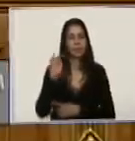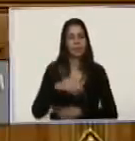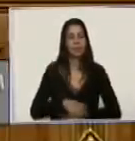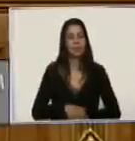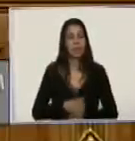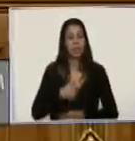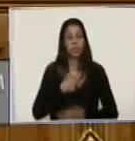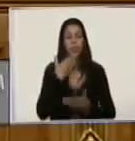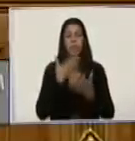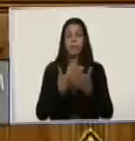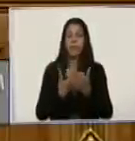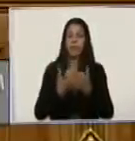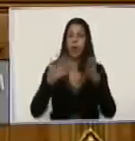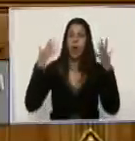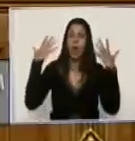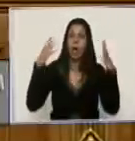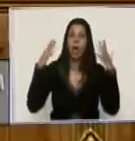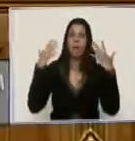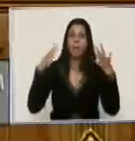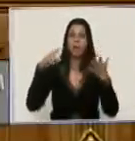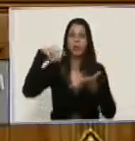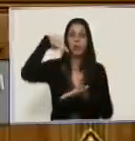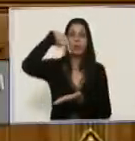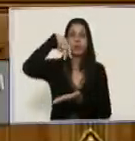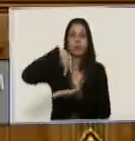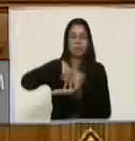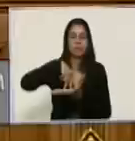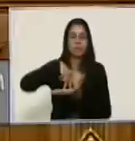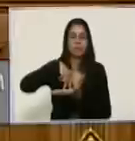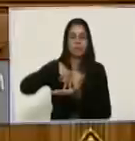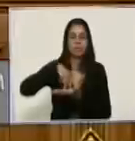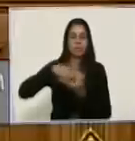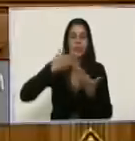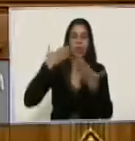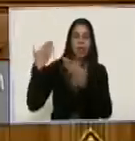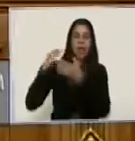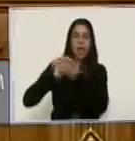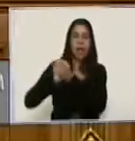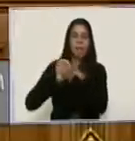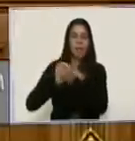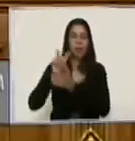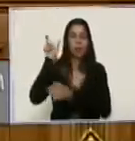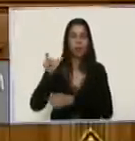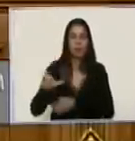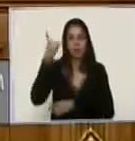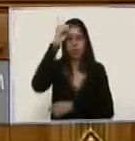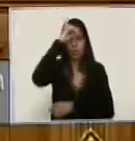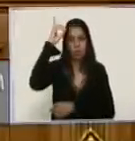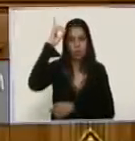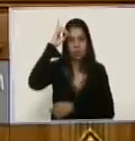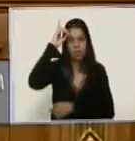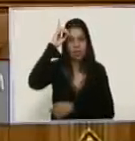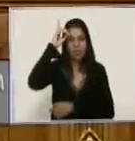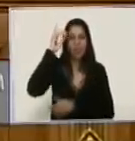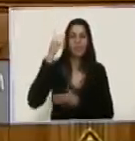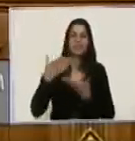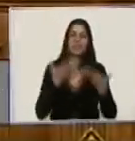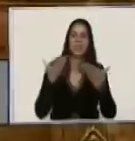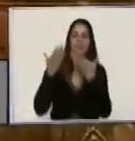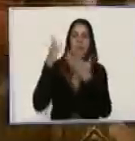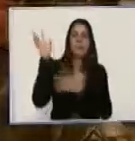Yo pido un aplauso de pie para el compañero Diosdado Cabello por sus servicios a la patria.